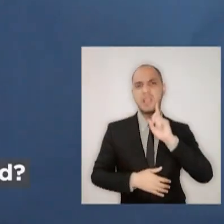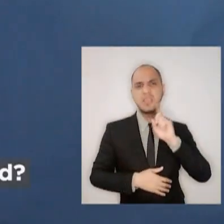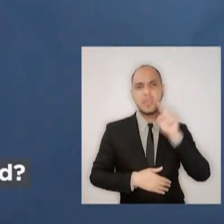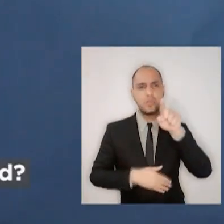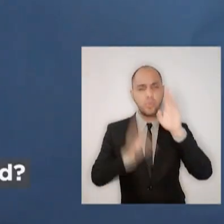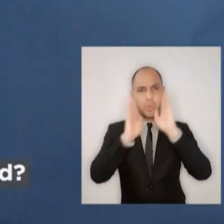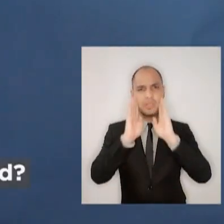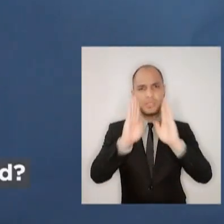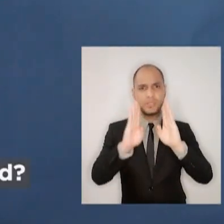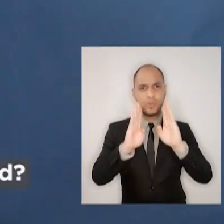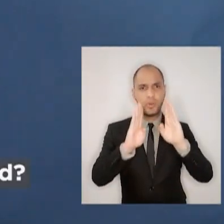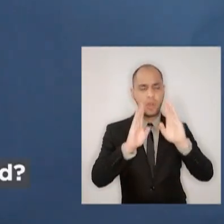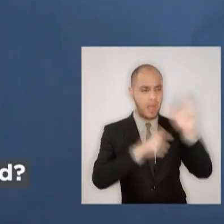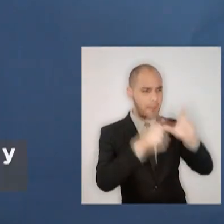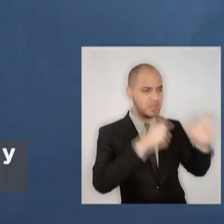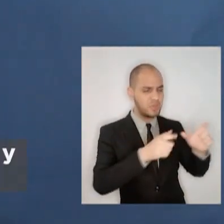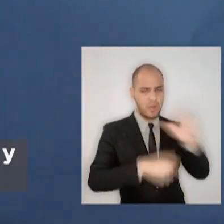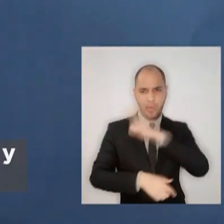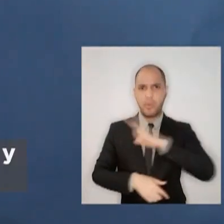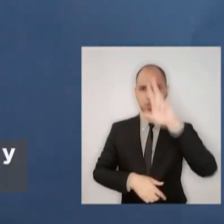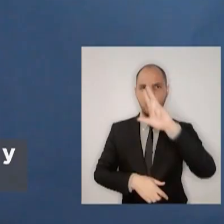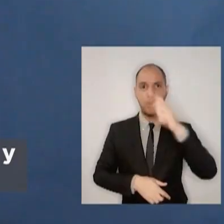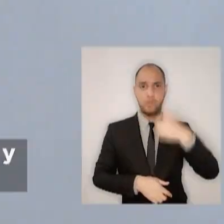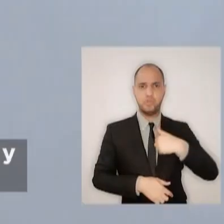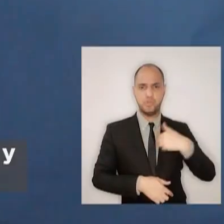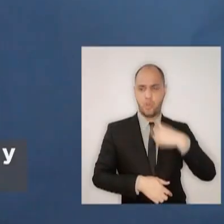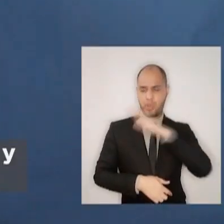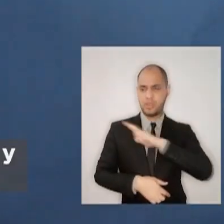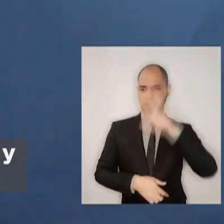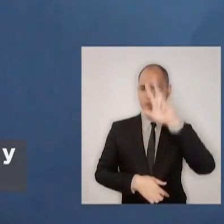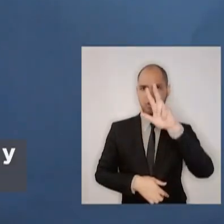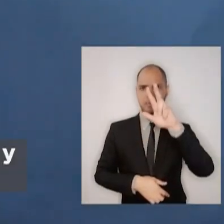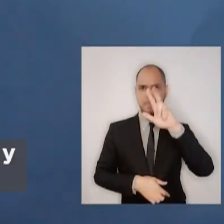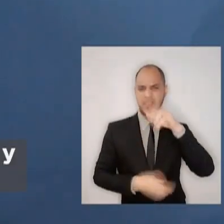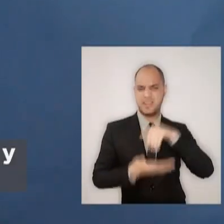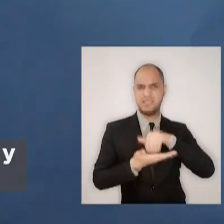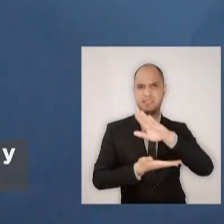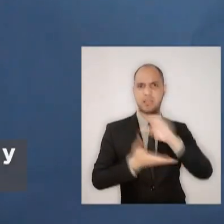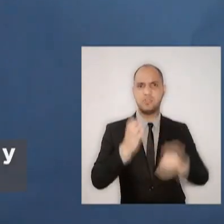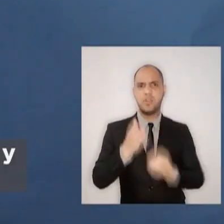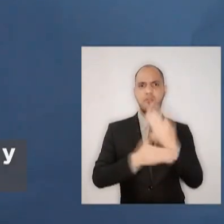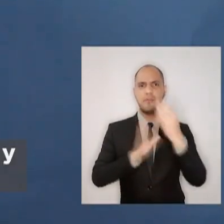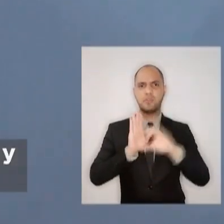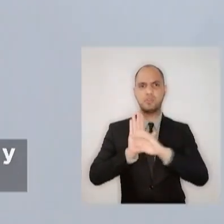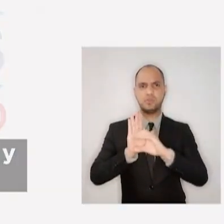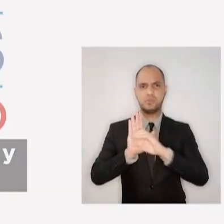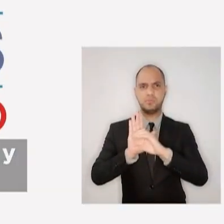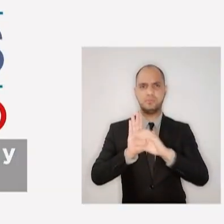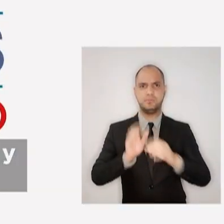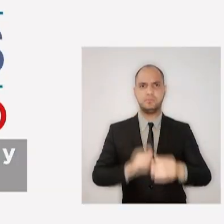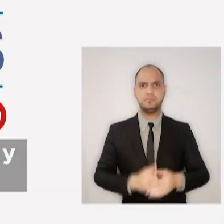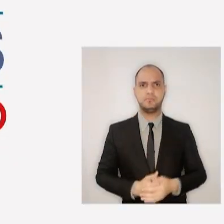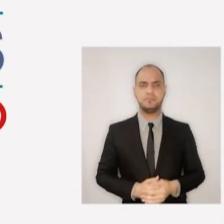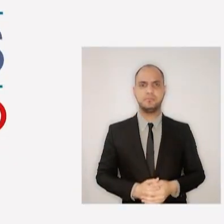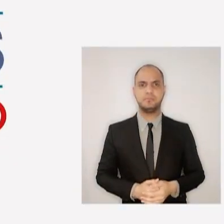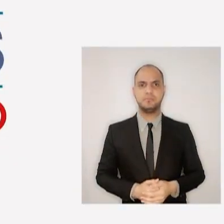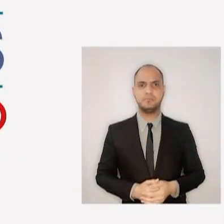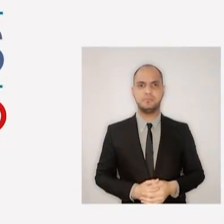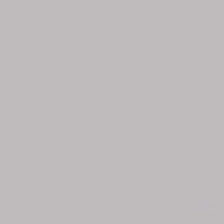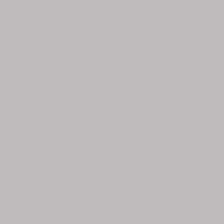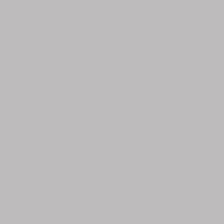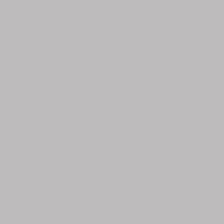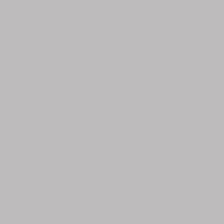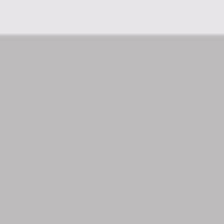de Dios. La pregunta es, ¿a quién está escuchando usted? ¿Al mundo o a Dios? Yo estoy del lado de Dios y rechazo una nueva